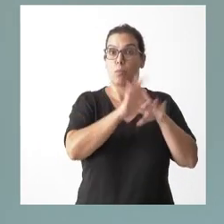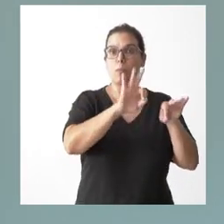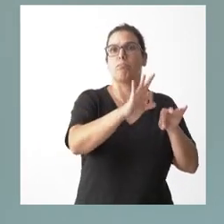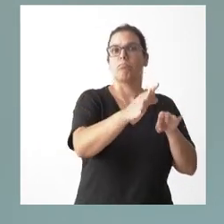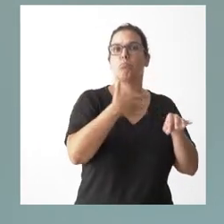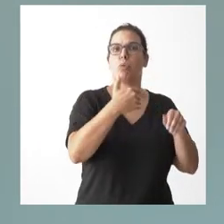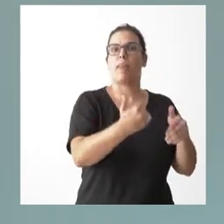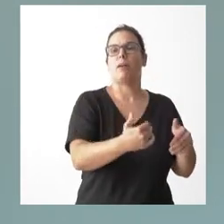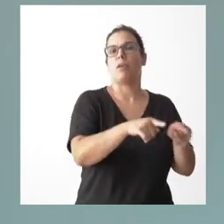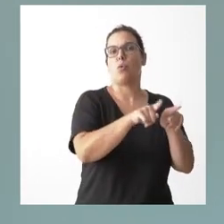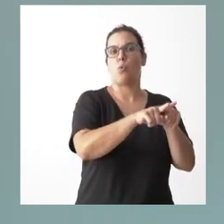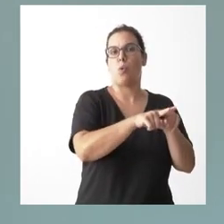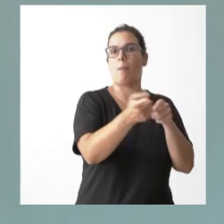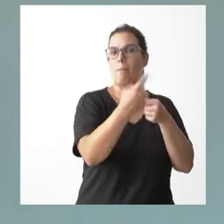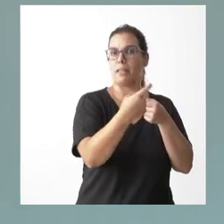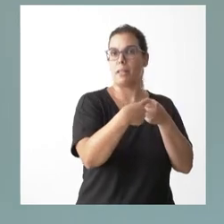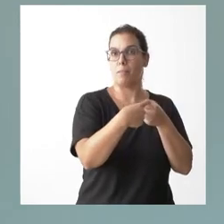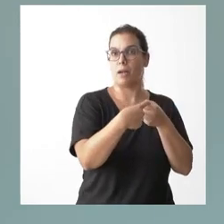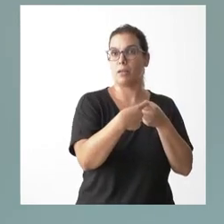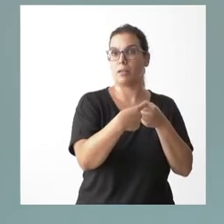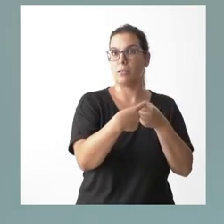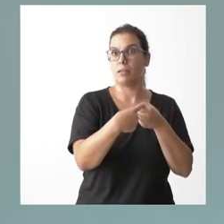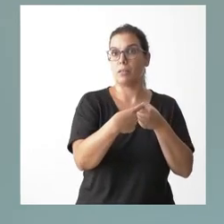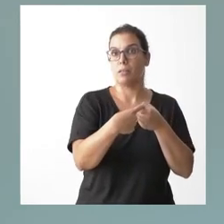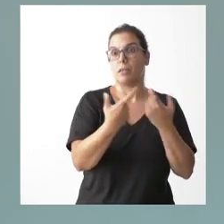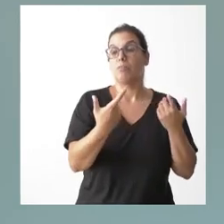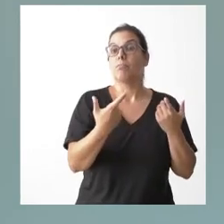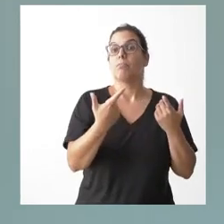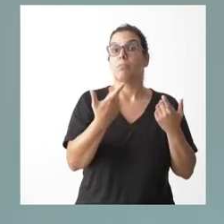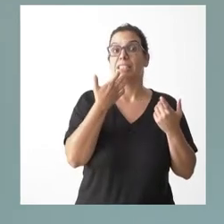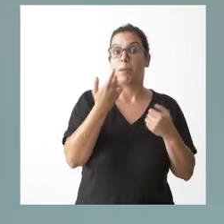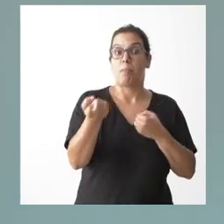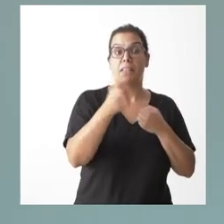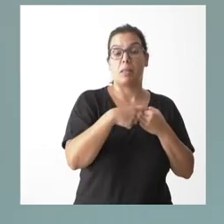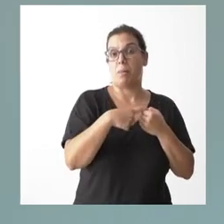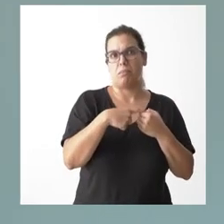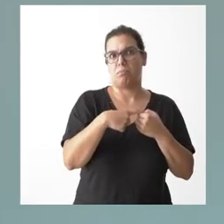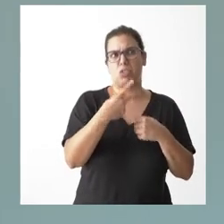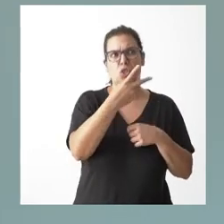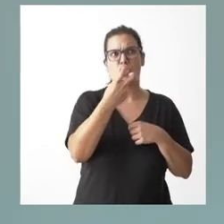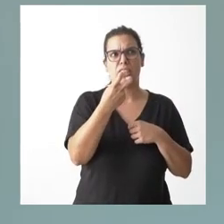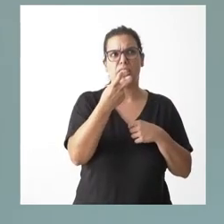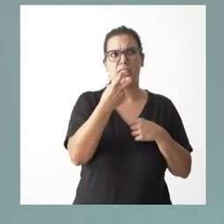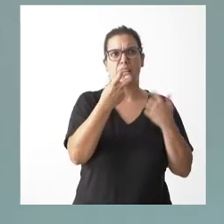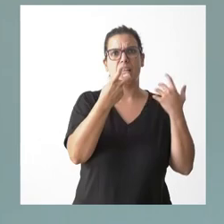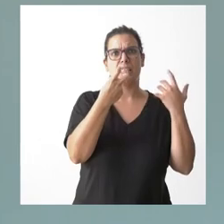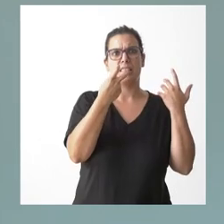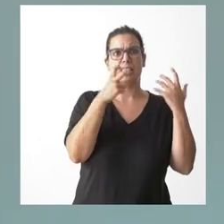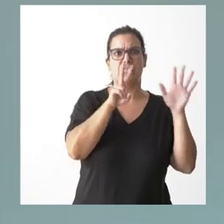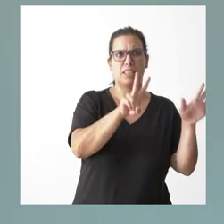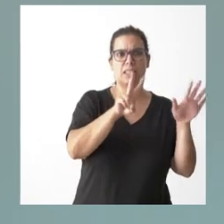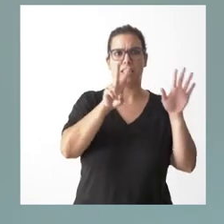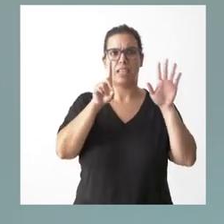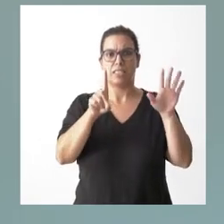participar. Prácticamente todos los que han querido participar están en este proceso. Las 276 centros